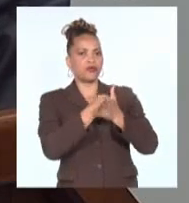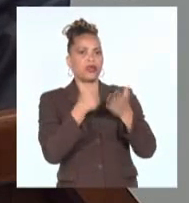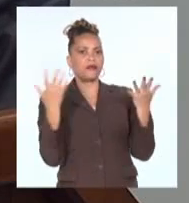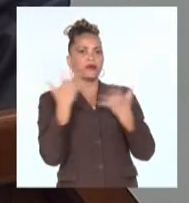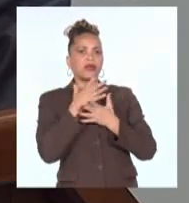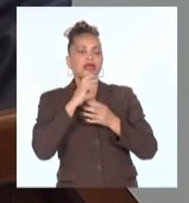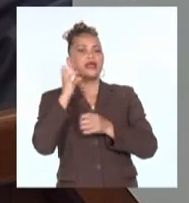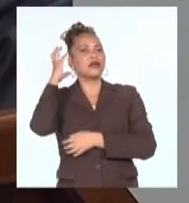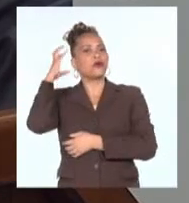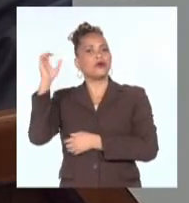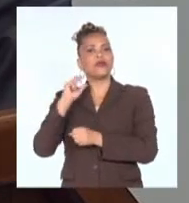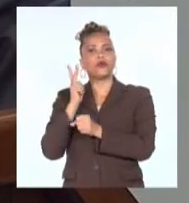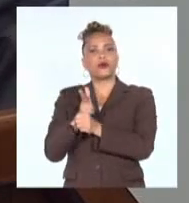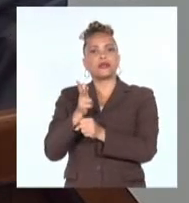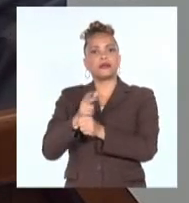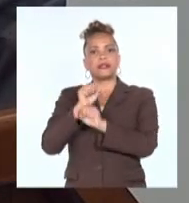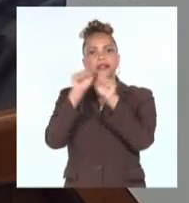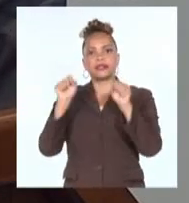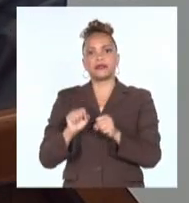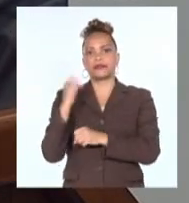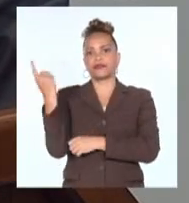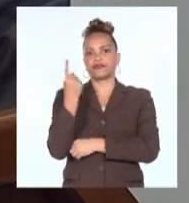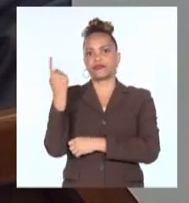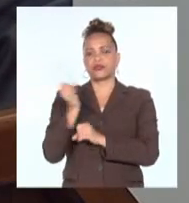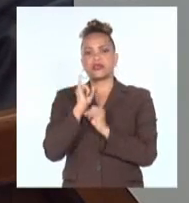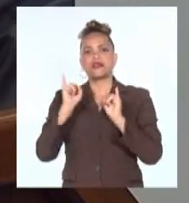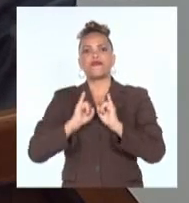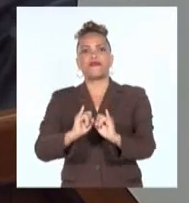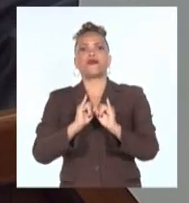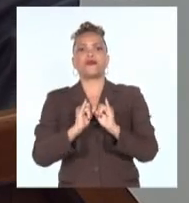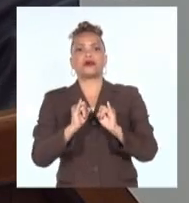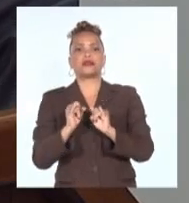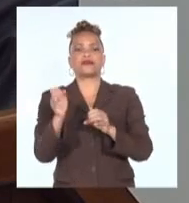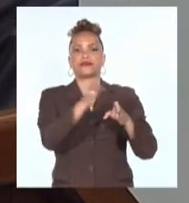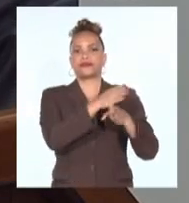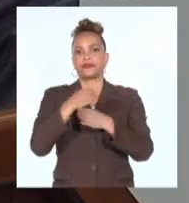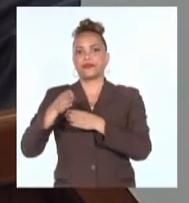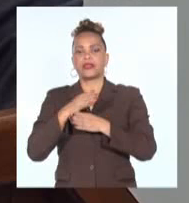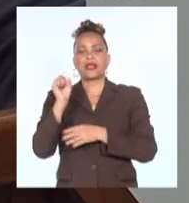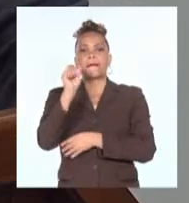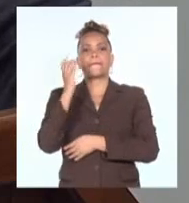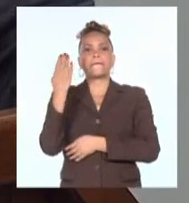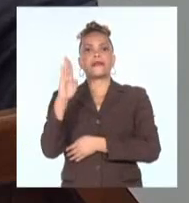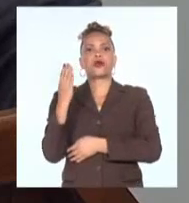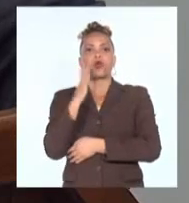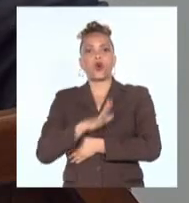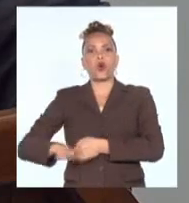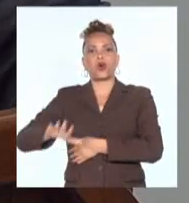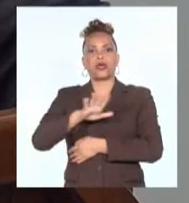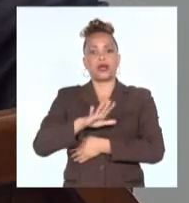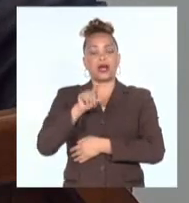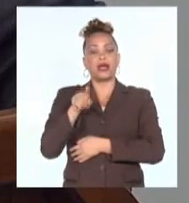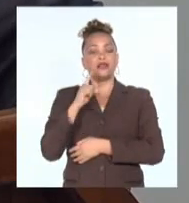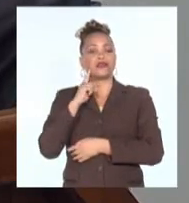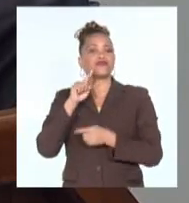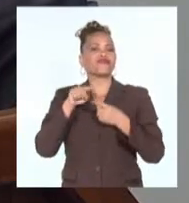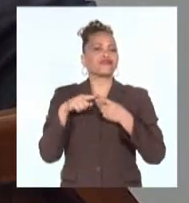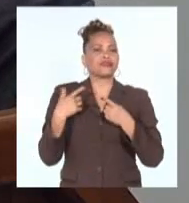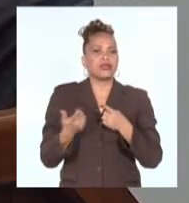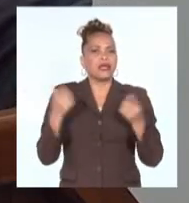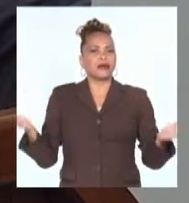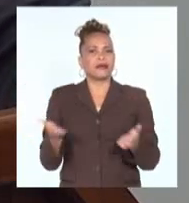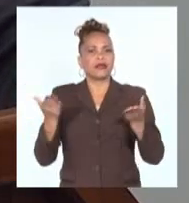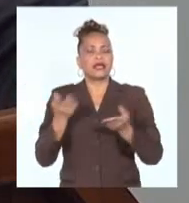Guatemala es el Sistema Nacional de Información sobre Diversidad Biológica, que busca incentivar el acceso y la movilidad de